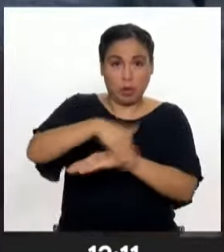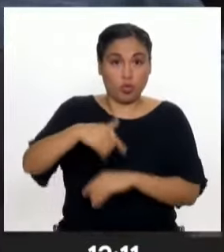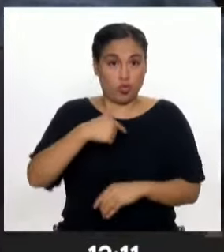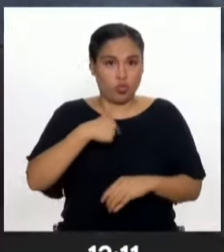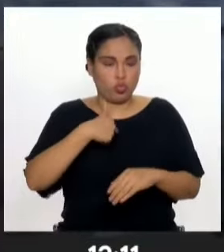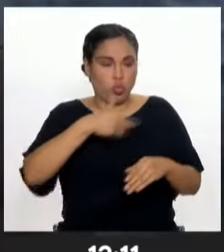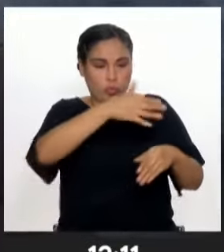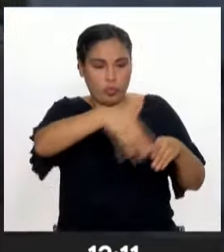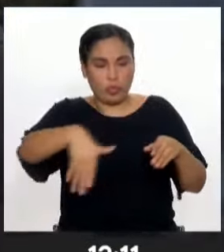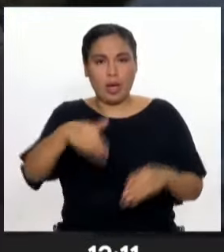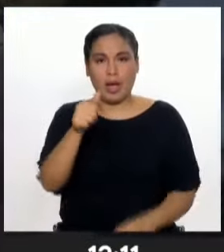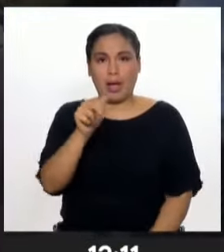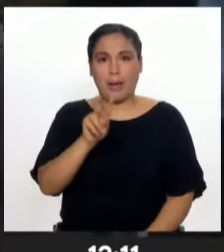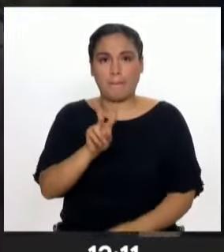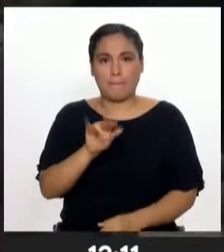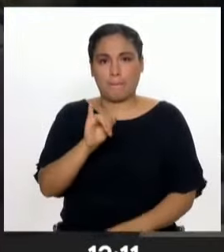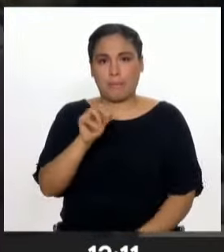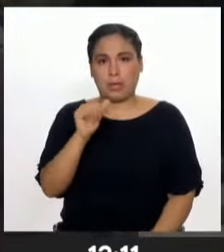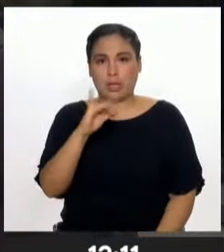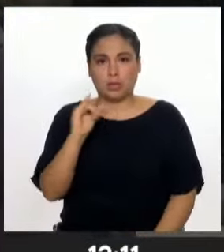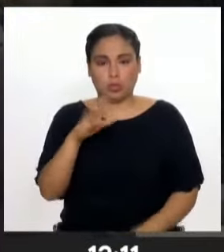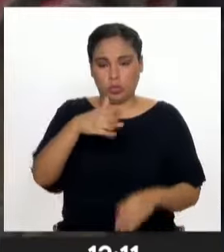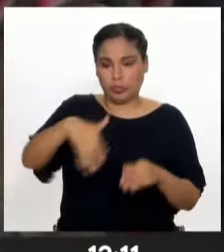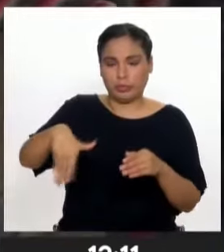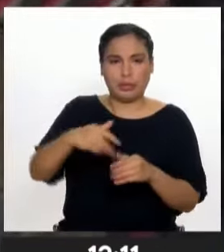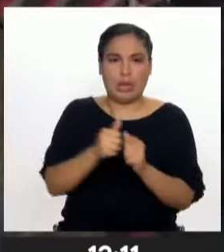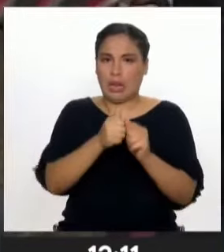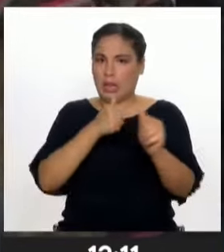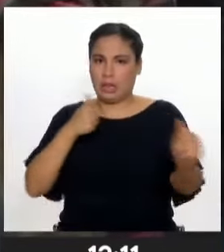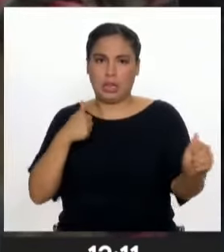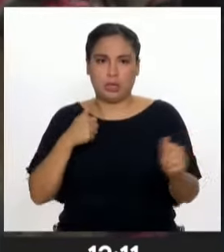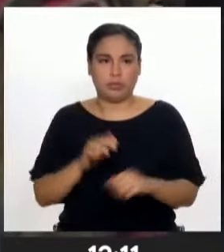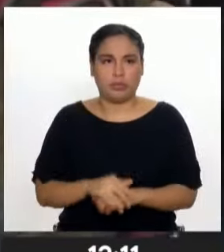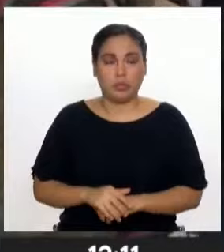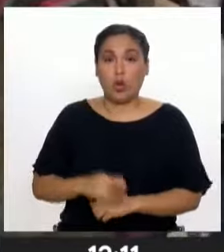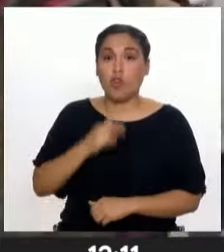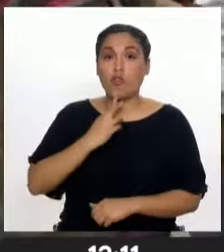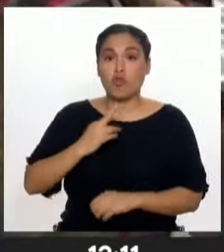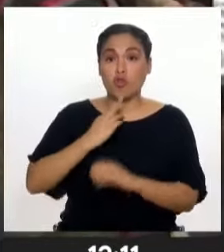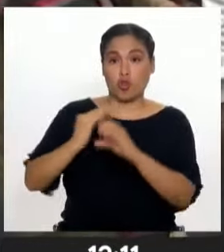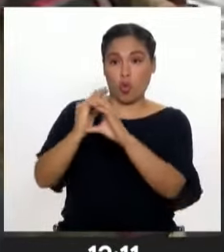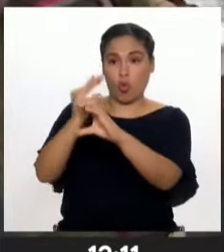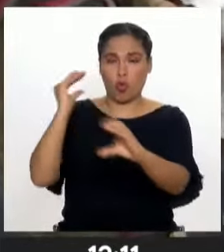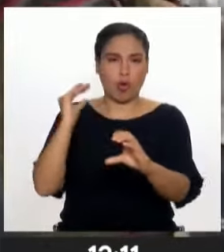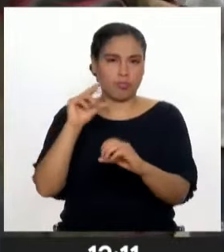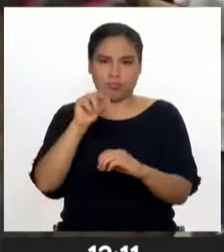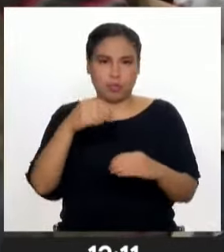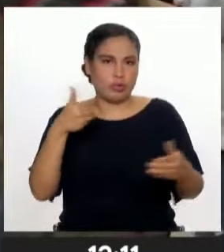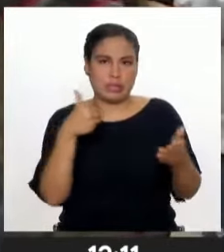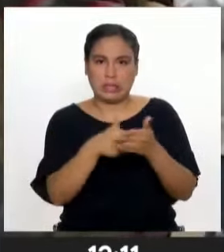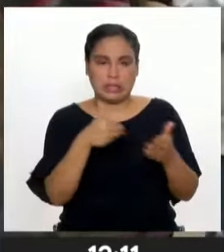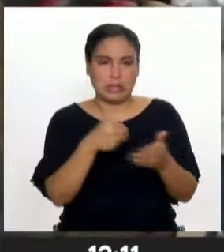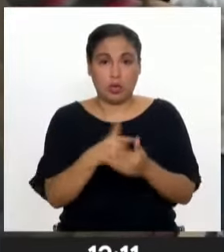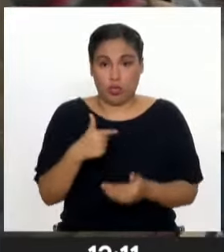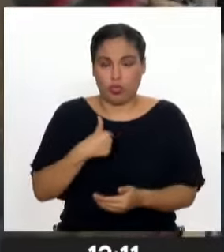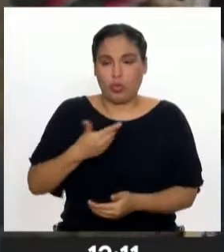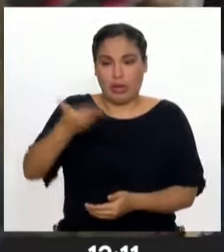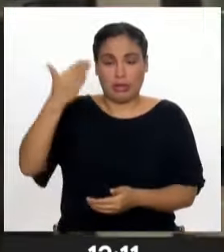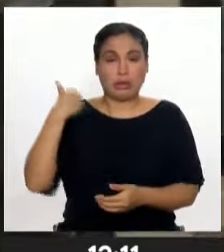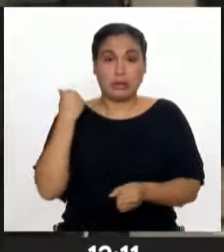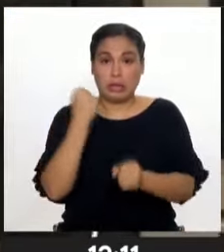aviación con Canadá. Está demasiado para caminar tan lejos. El corredor rojo no abastece toda esta zona porque yo antes cuando trabajé en